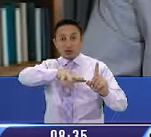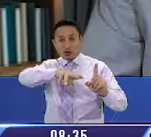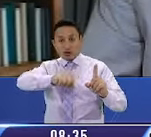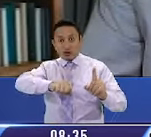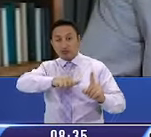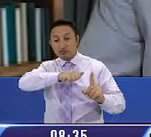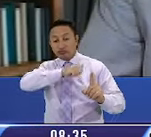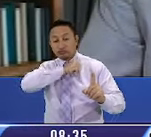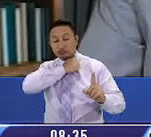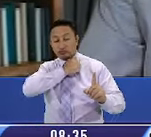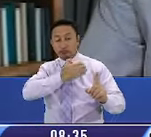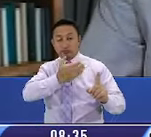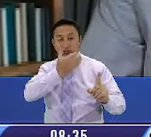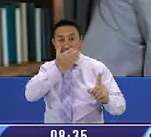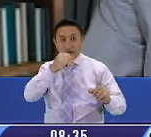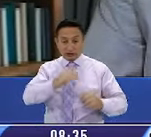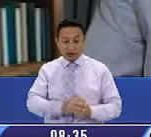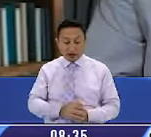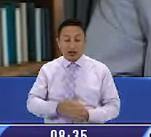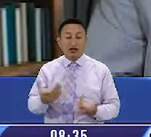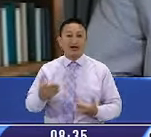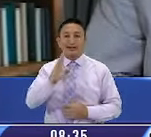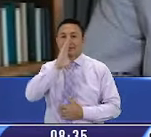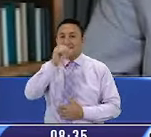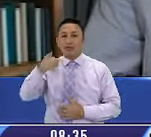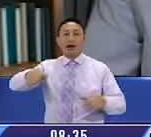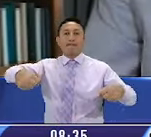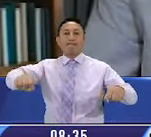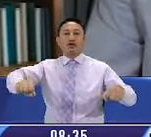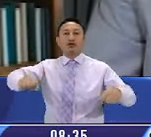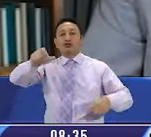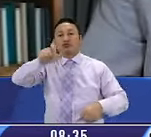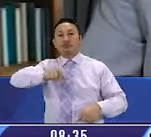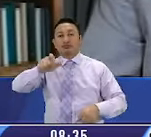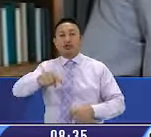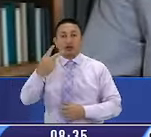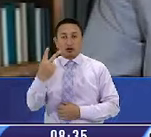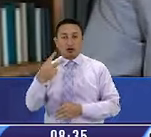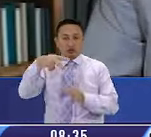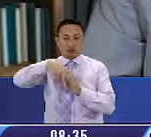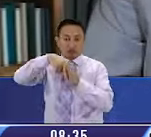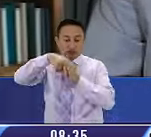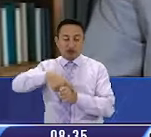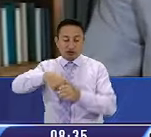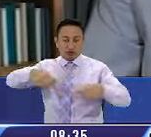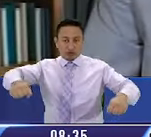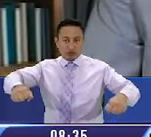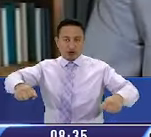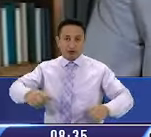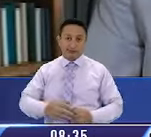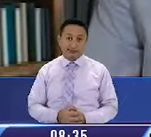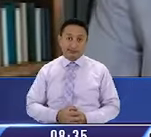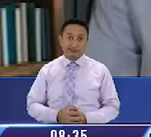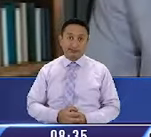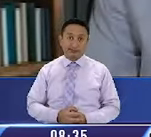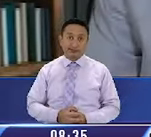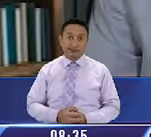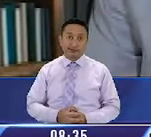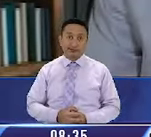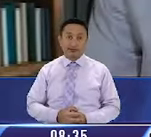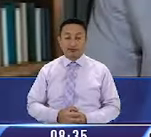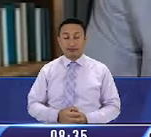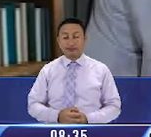las acciones de ajusticiamiento, se realizan en motocicletas por parte de